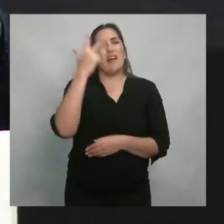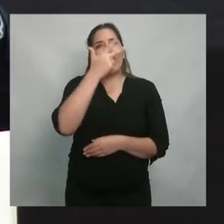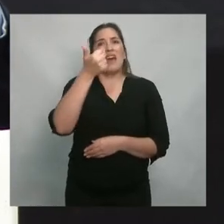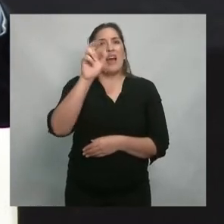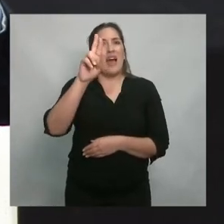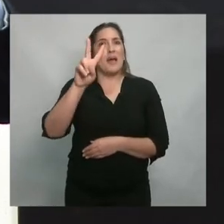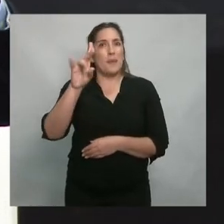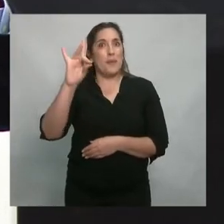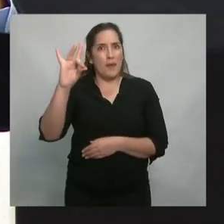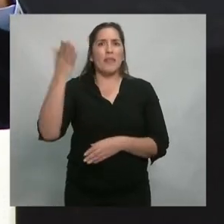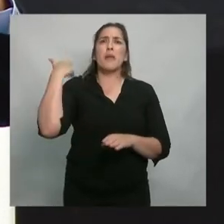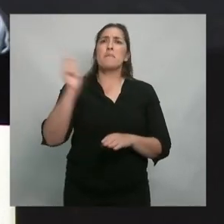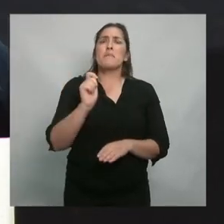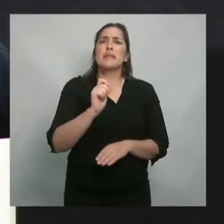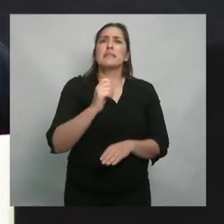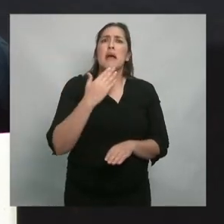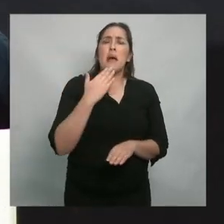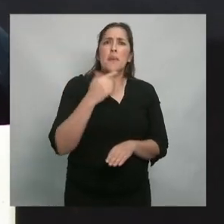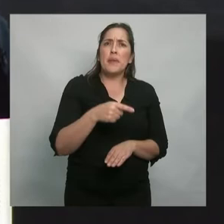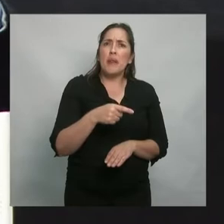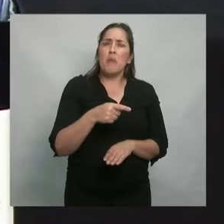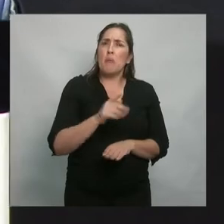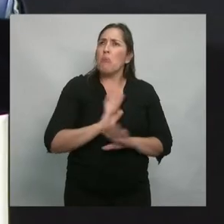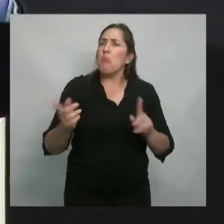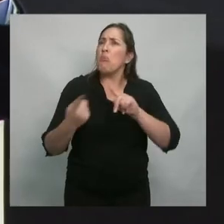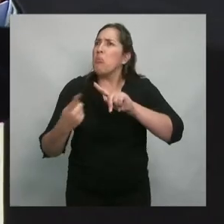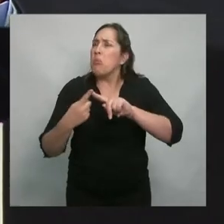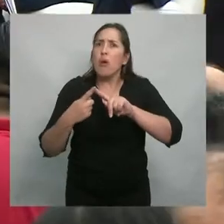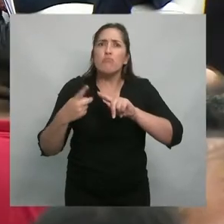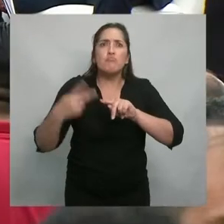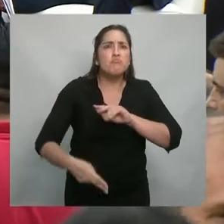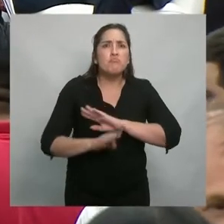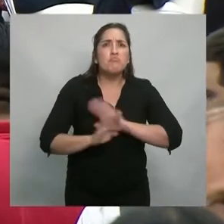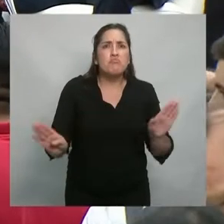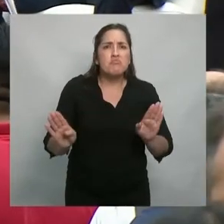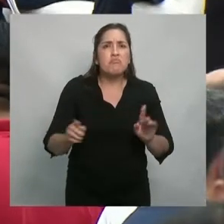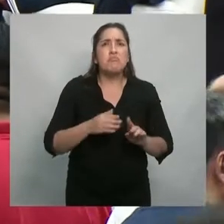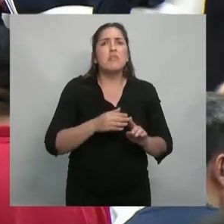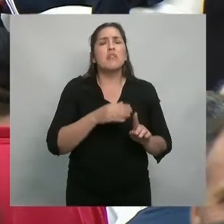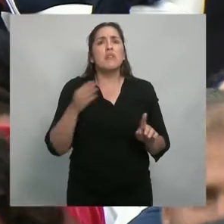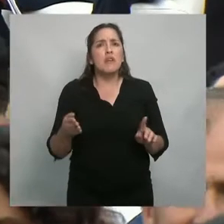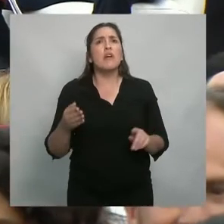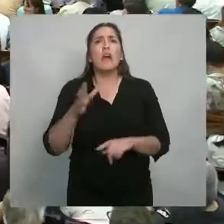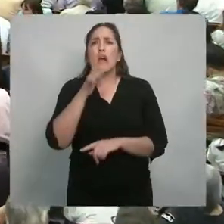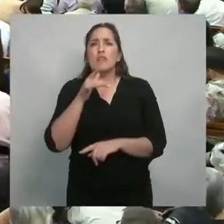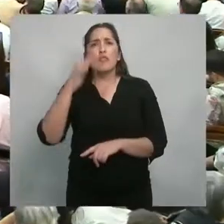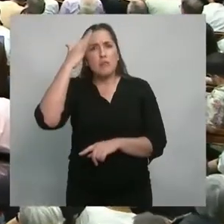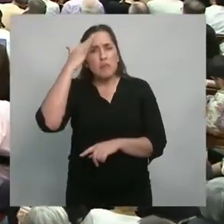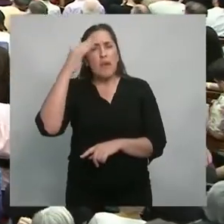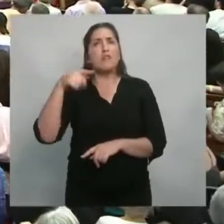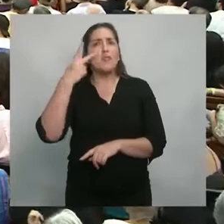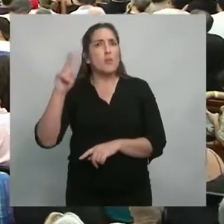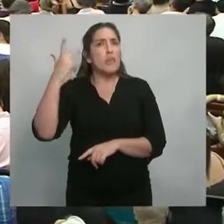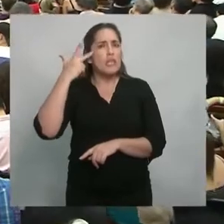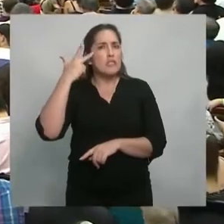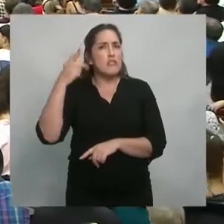abril dejó de responder. El 14 de marzo del 2018,